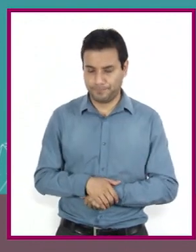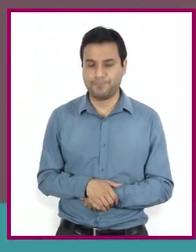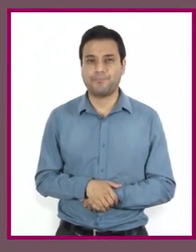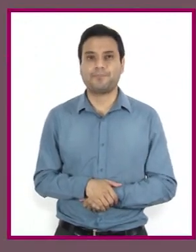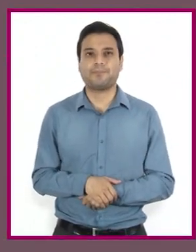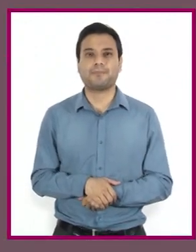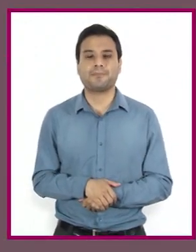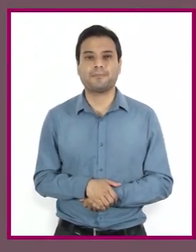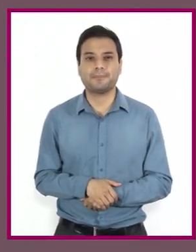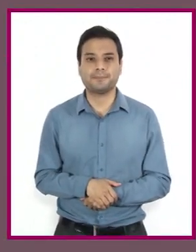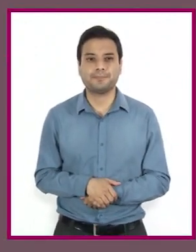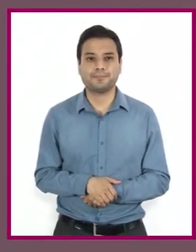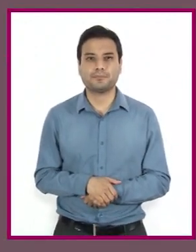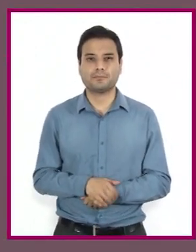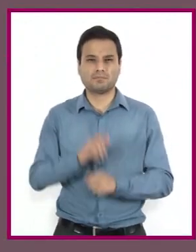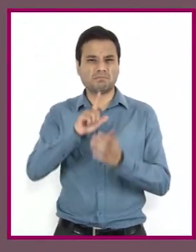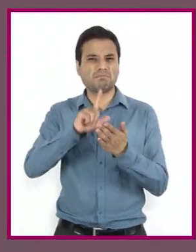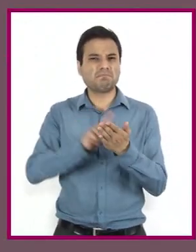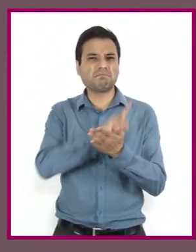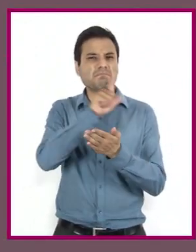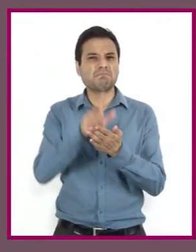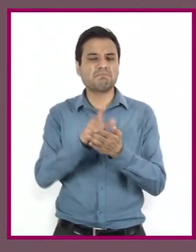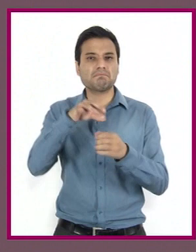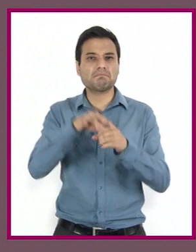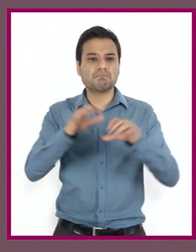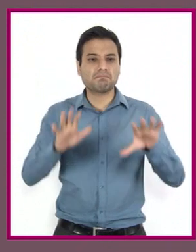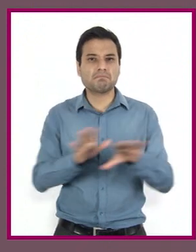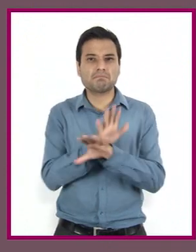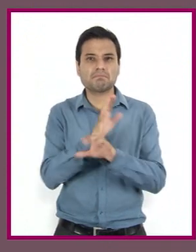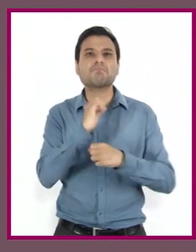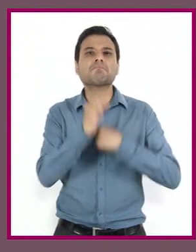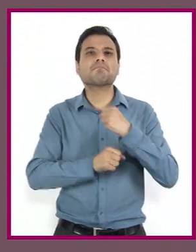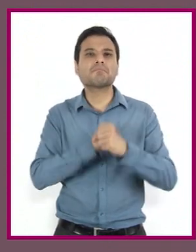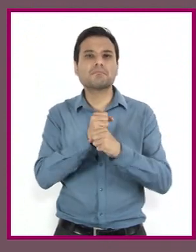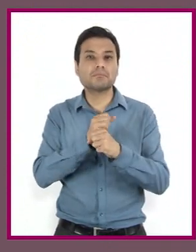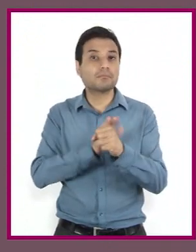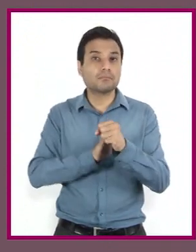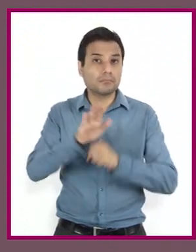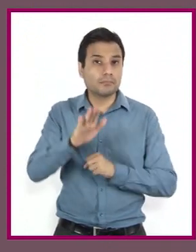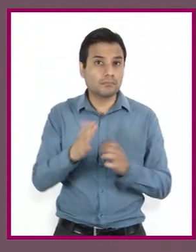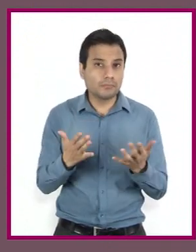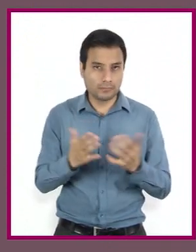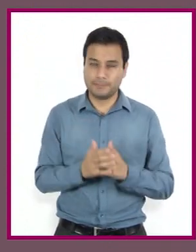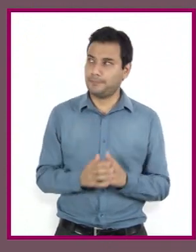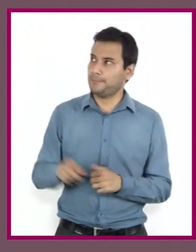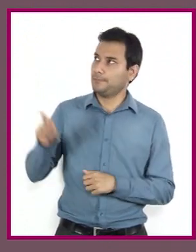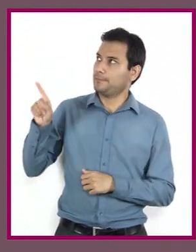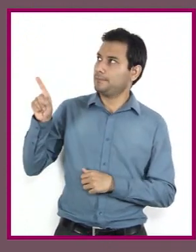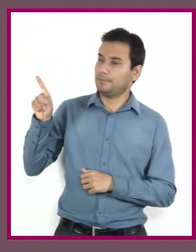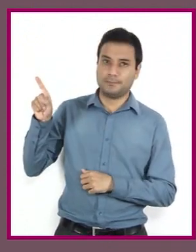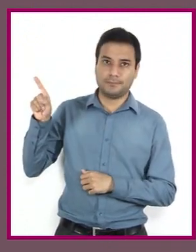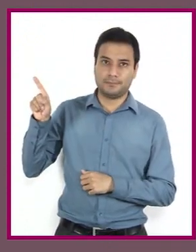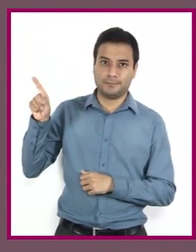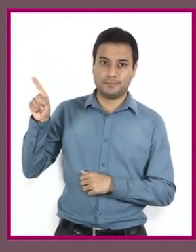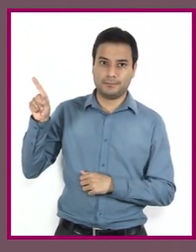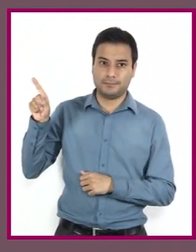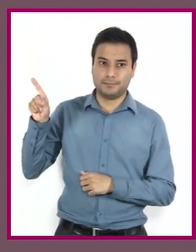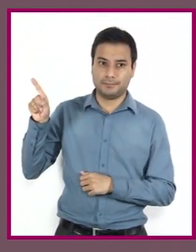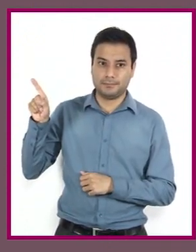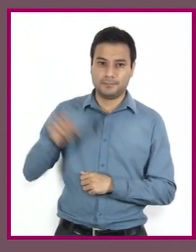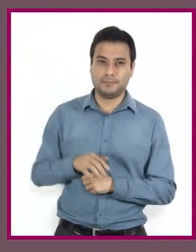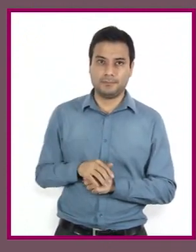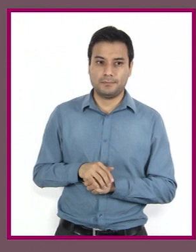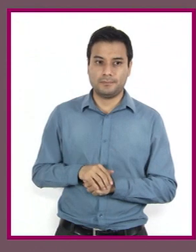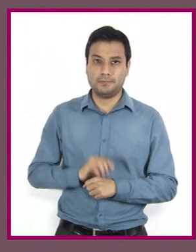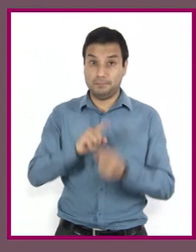Nieto. Las reformas que abordaremos en esta sesión son las de 1977, 1986,